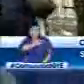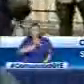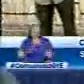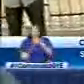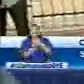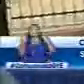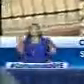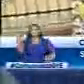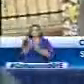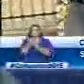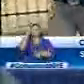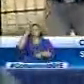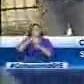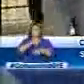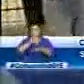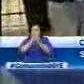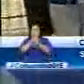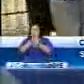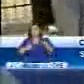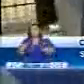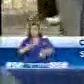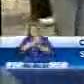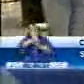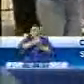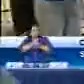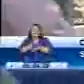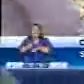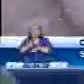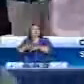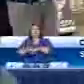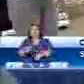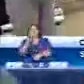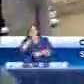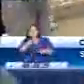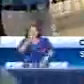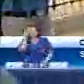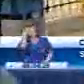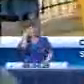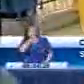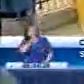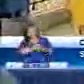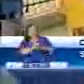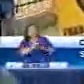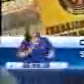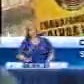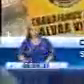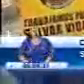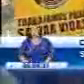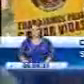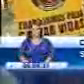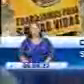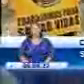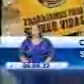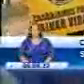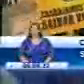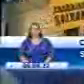conciencia en conductores Y en este caso en peatones una duda que yo tengo directores eh efectivamente ustedes estarán hasta